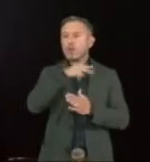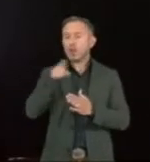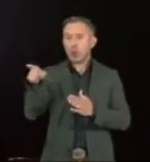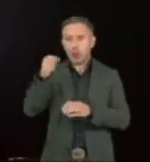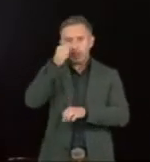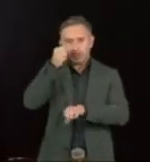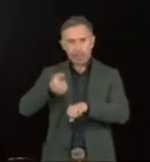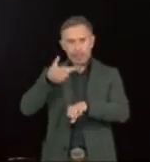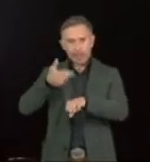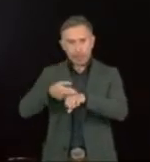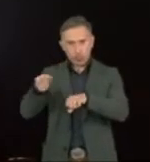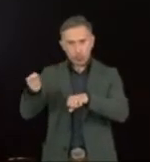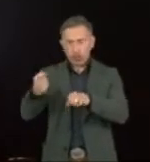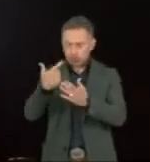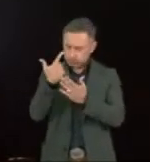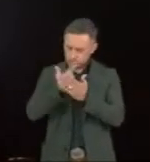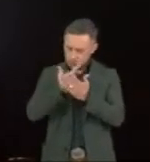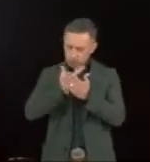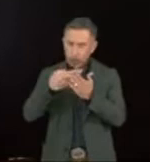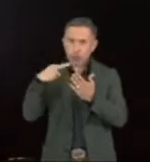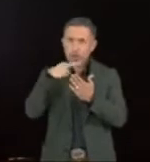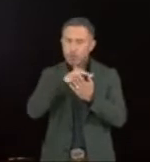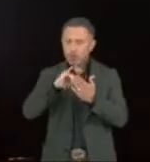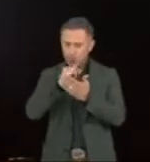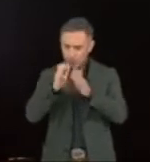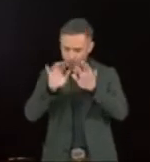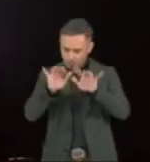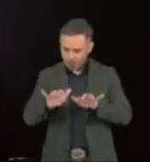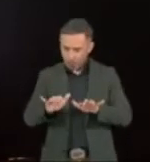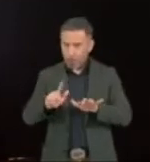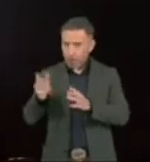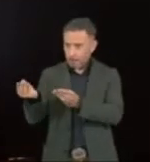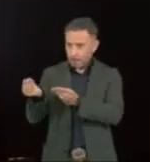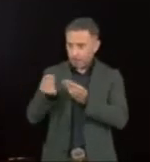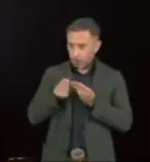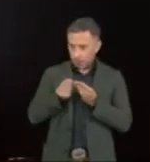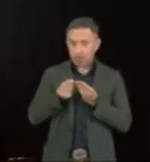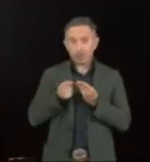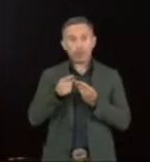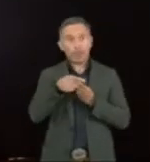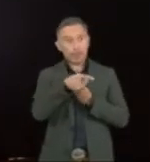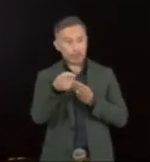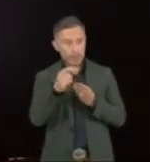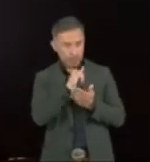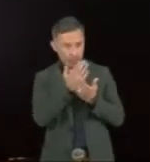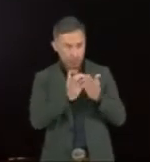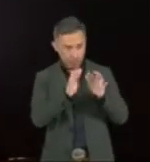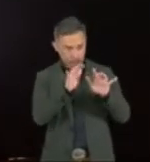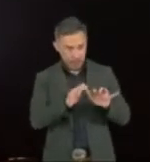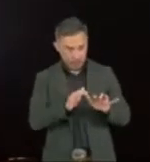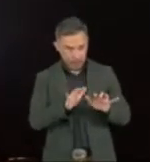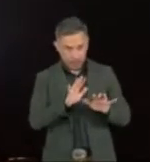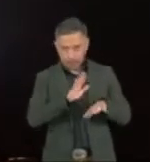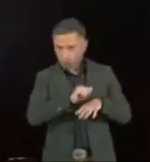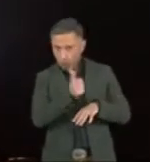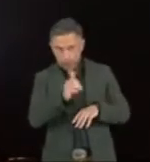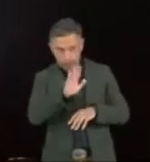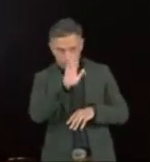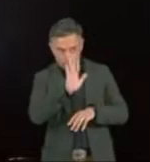los resultados del control rápido consulto si hay alguna esta intervención en este informe podemos pasar al siguiente